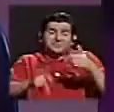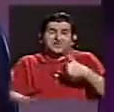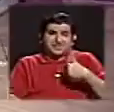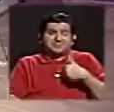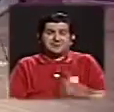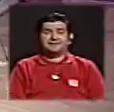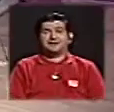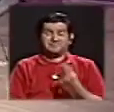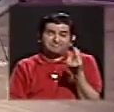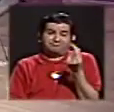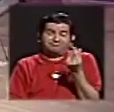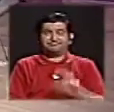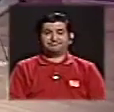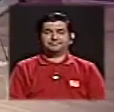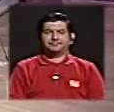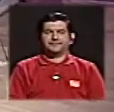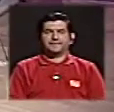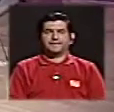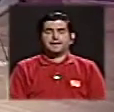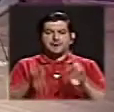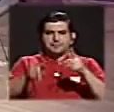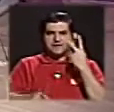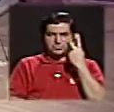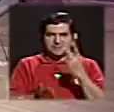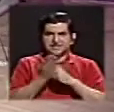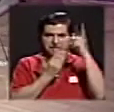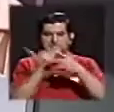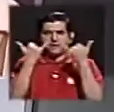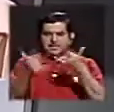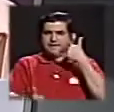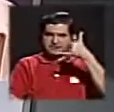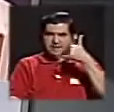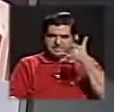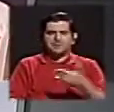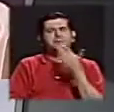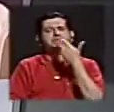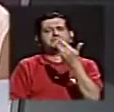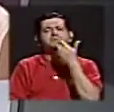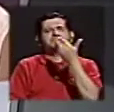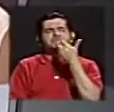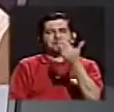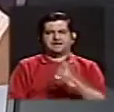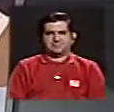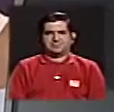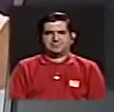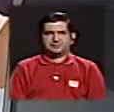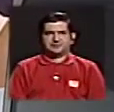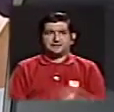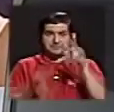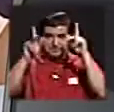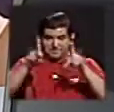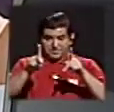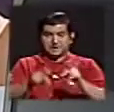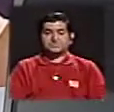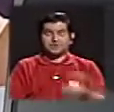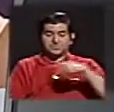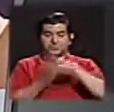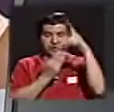cuentan con los recursos. Nuestros televidentes ya nos están llamando, les agradecemos mucho que estén